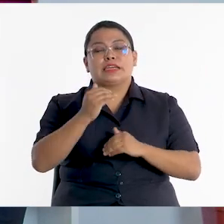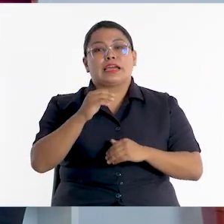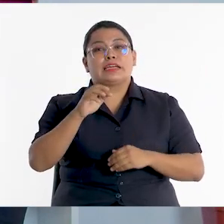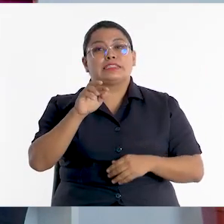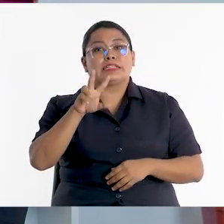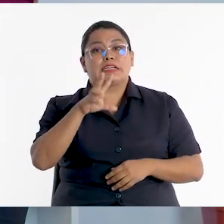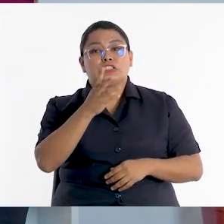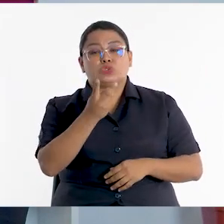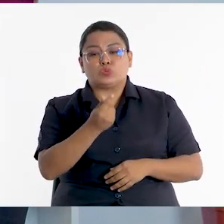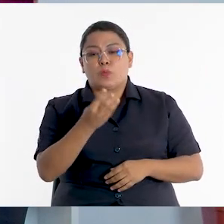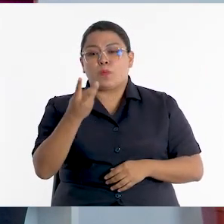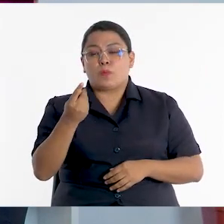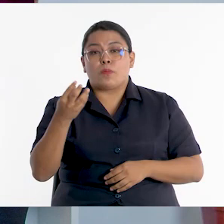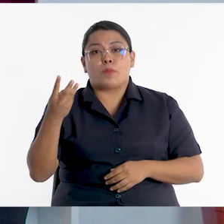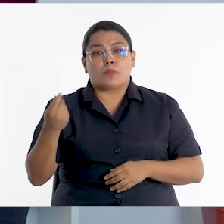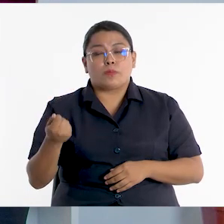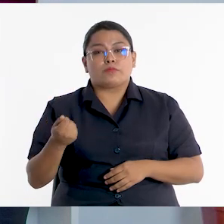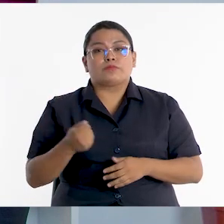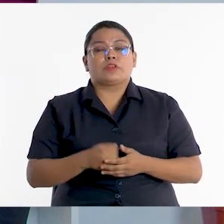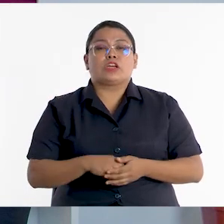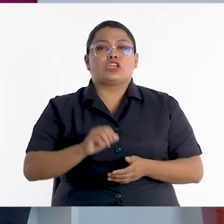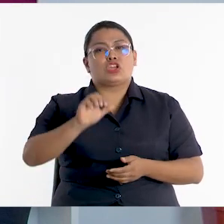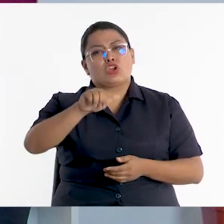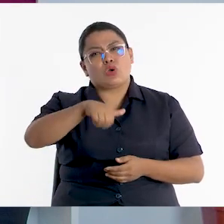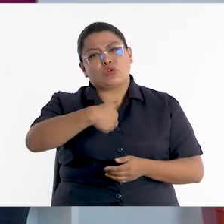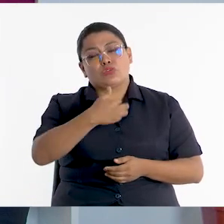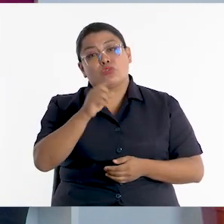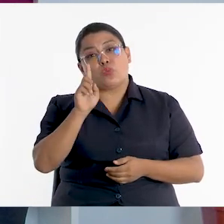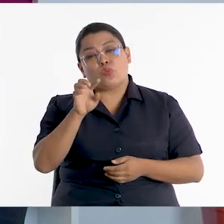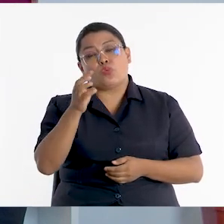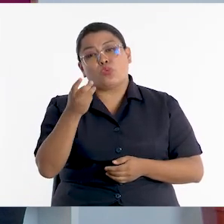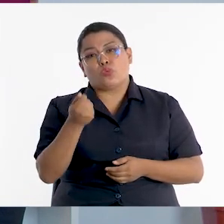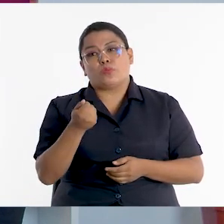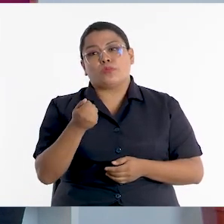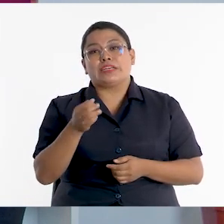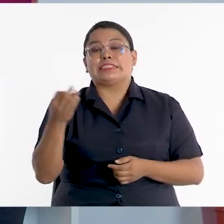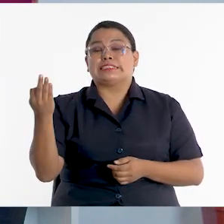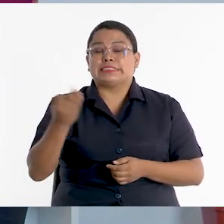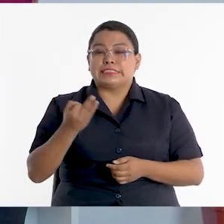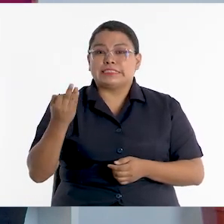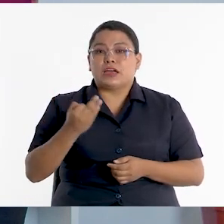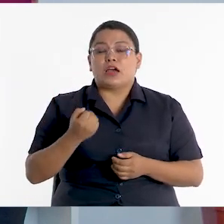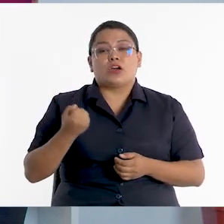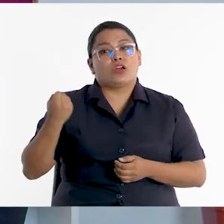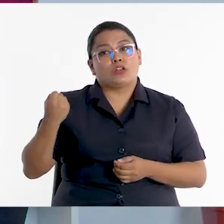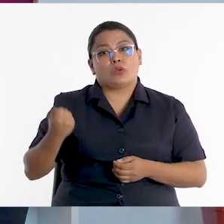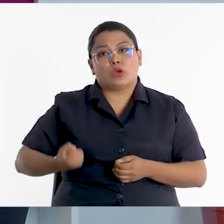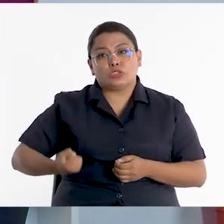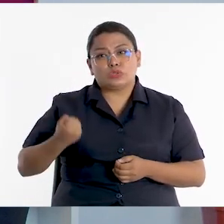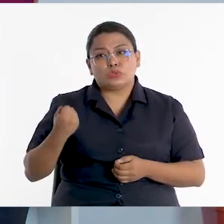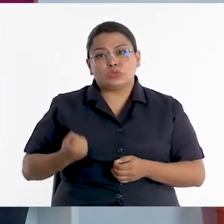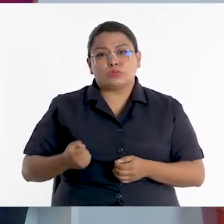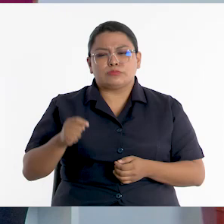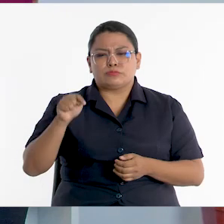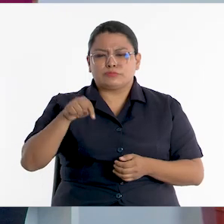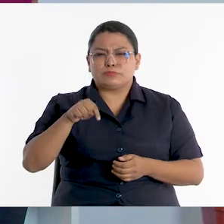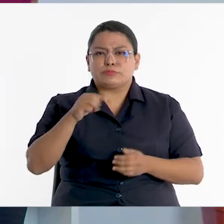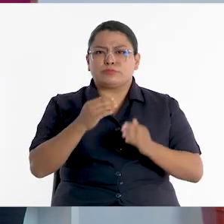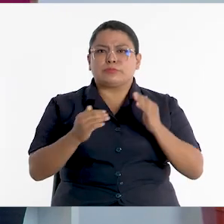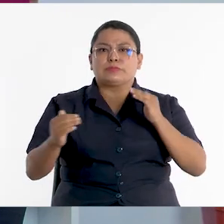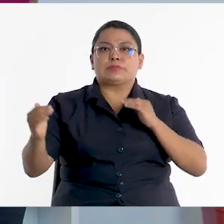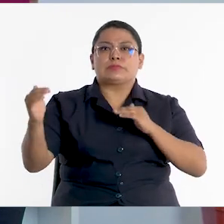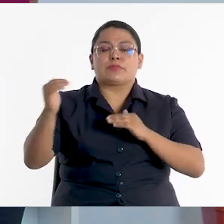3 cifras y el multiplicador de una cifra. Es necesario que los estudiantes a este